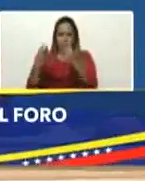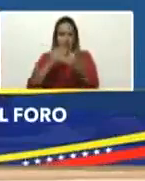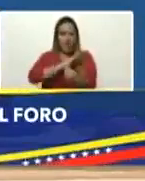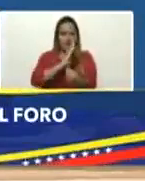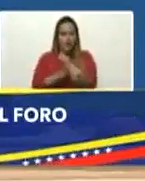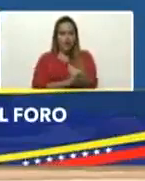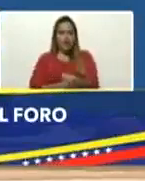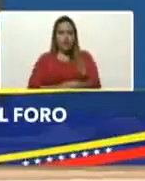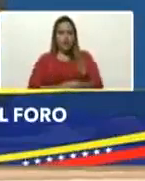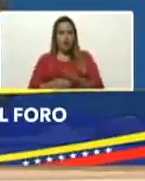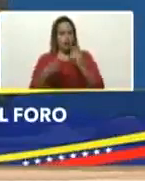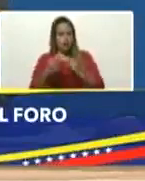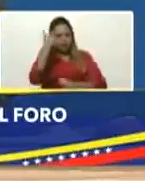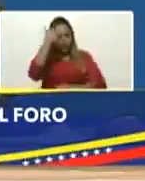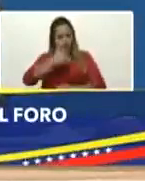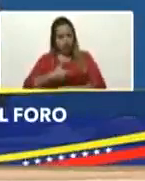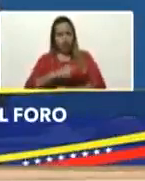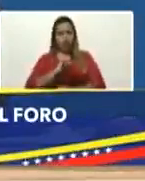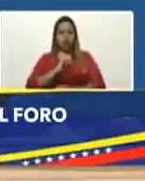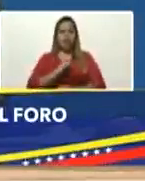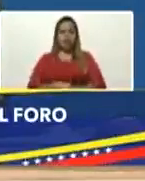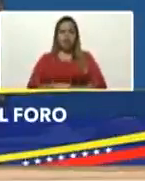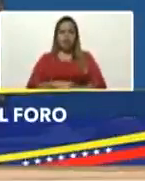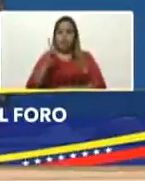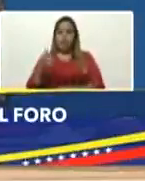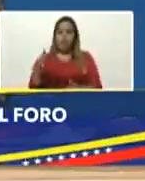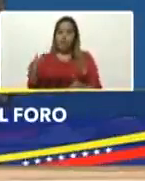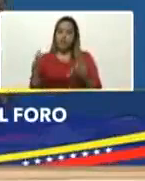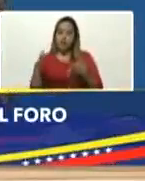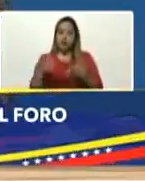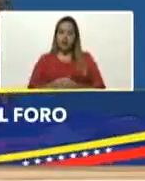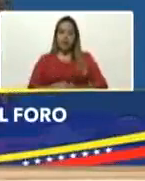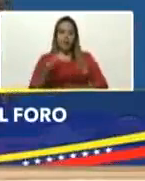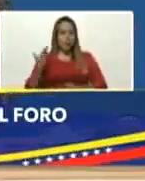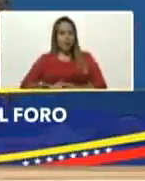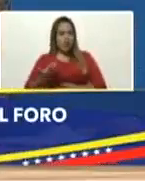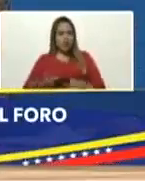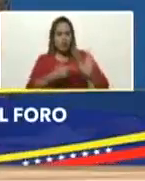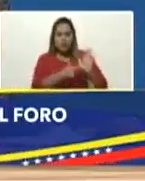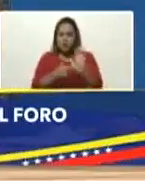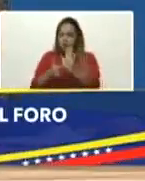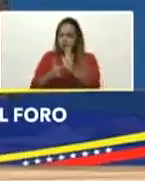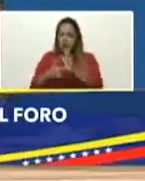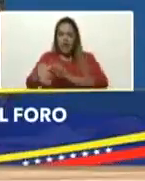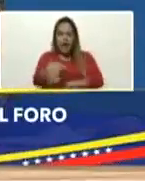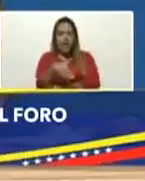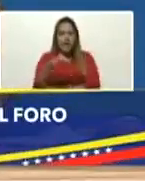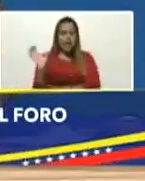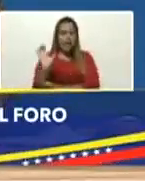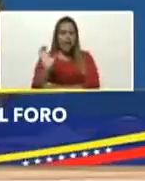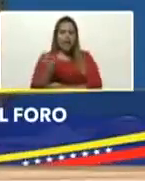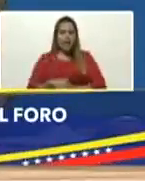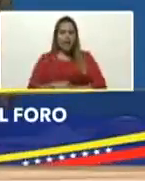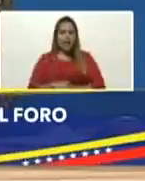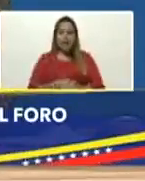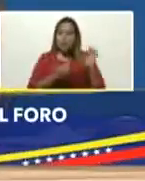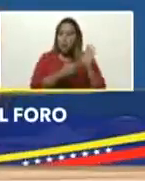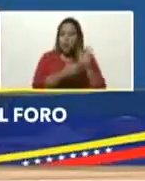con mucha dignidad y con victorias expresivas. Se ve en las calles de Caracas las victorias